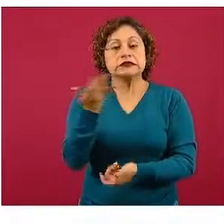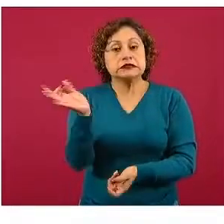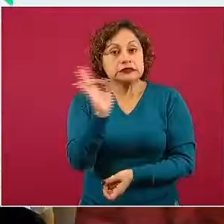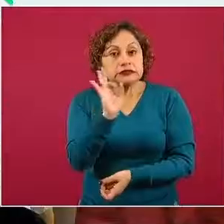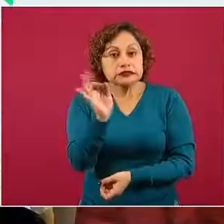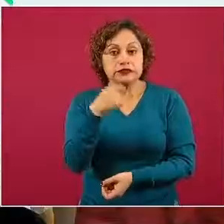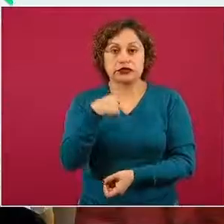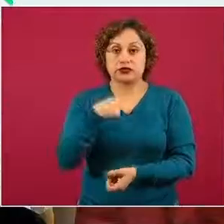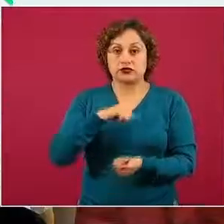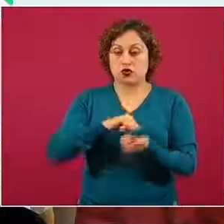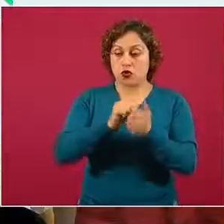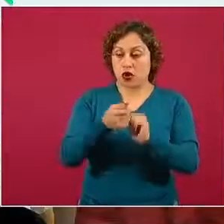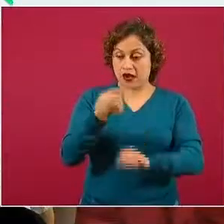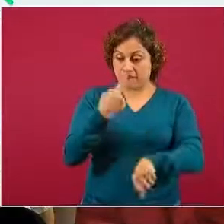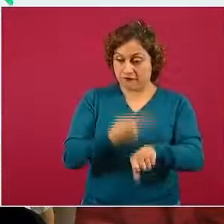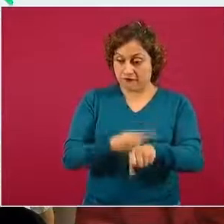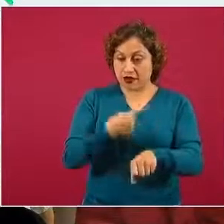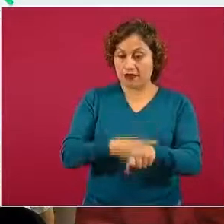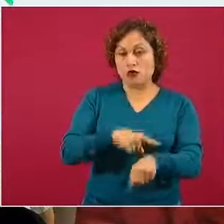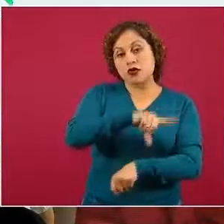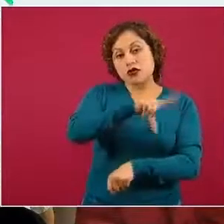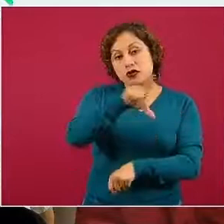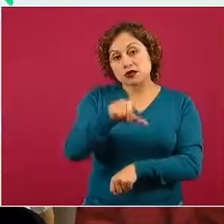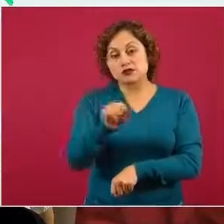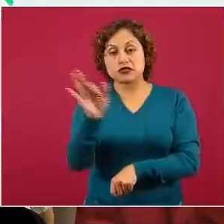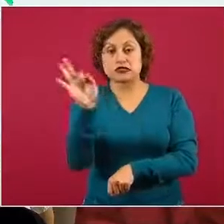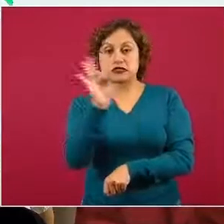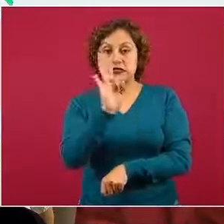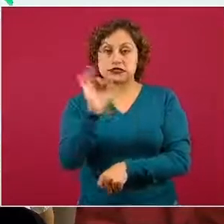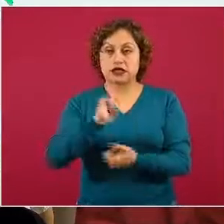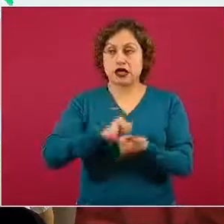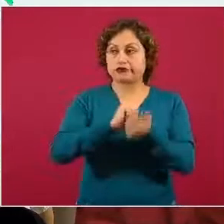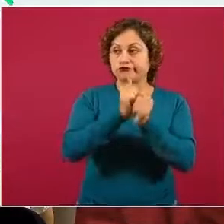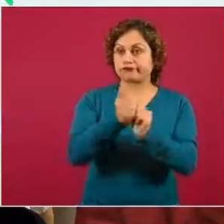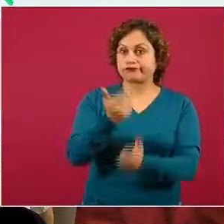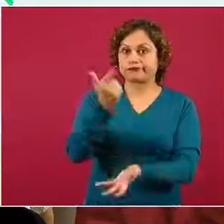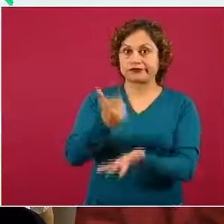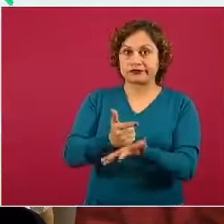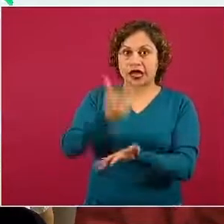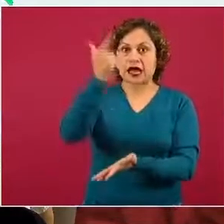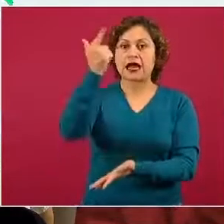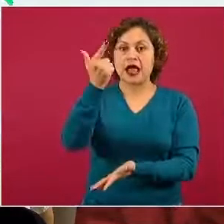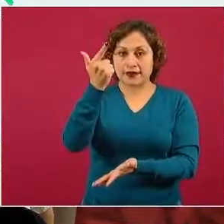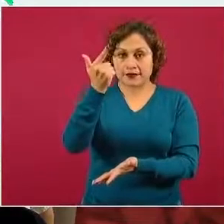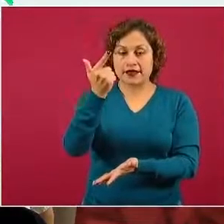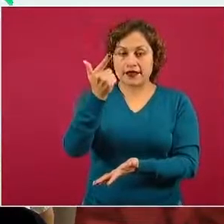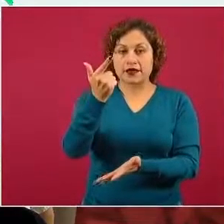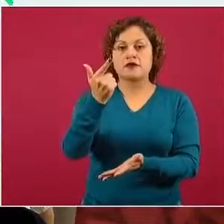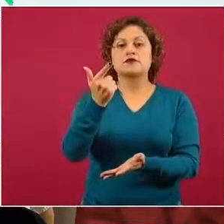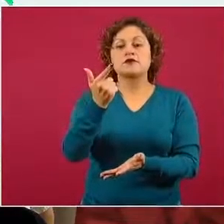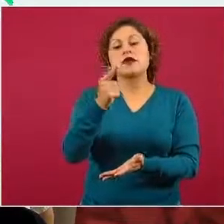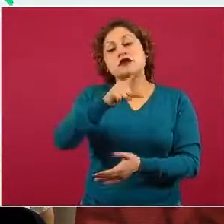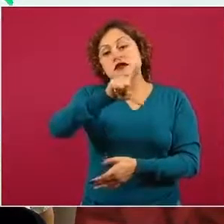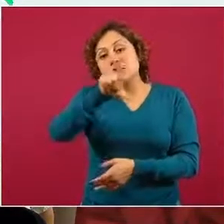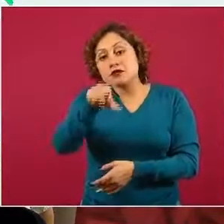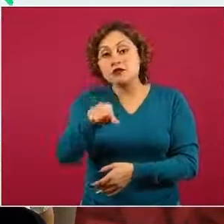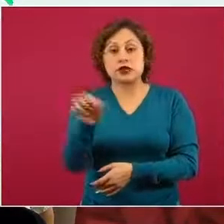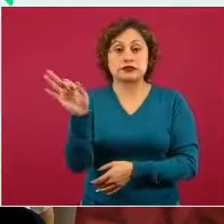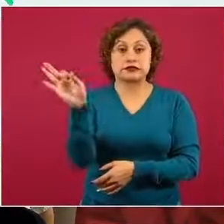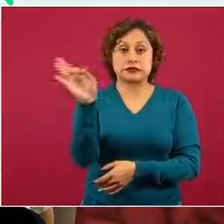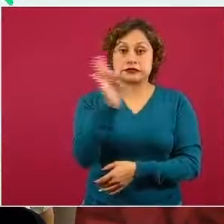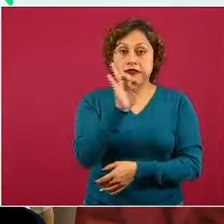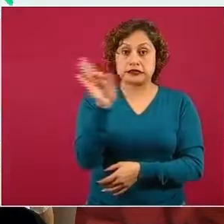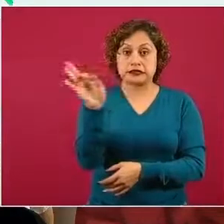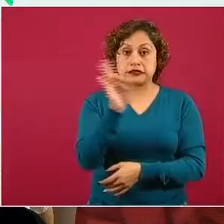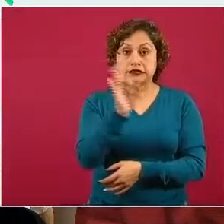tenemos de desarrollar complicaciones de la enfermedad, es decir, tener enfermedad grave y por lo tanto también entonces el